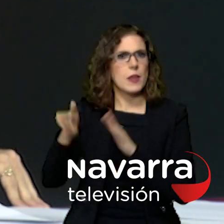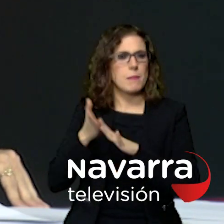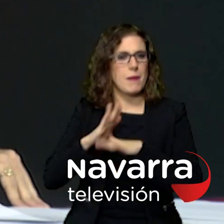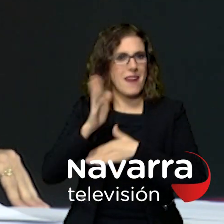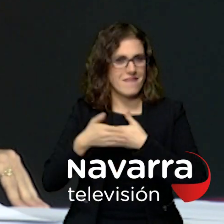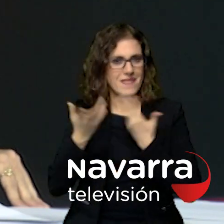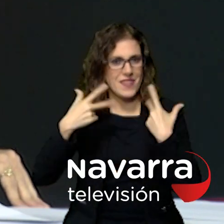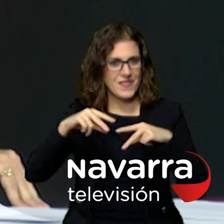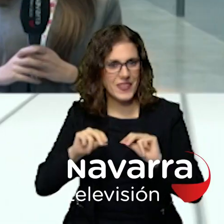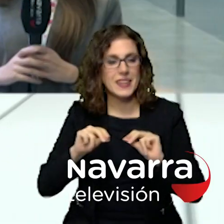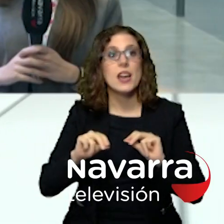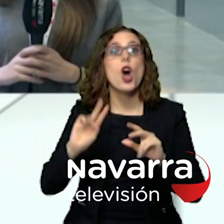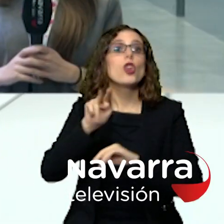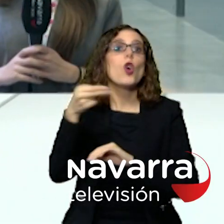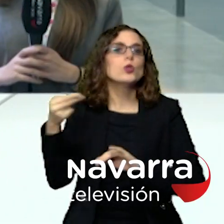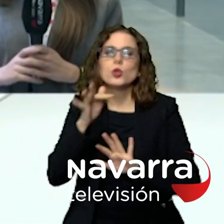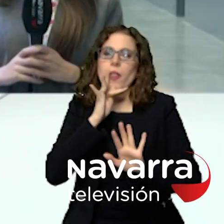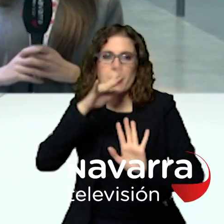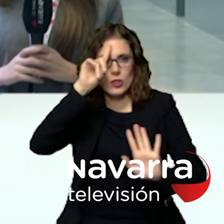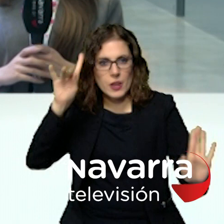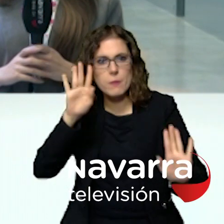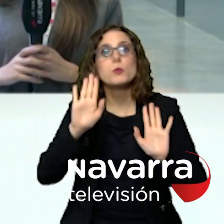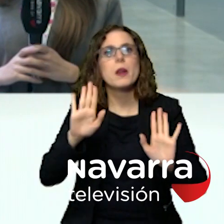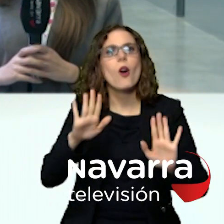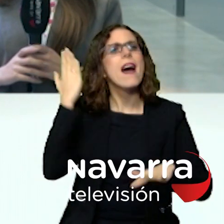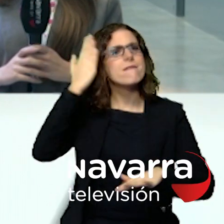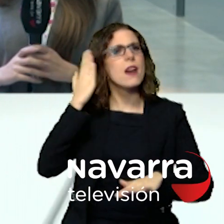conocer, pero Navarra ha servido de ejemplo, ¿no, Nerea Larriú?